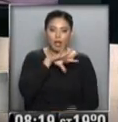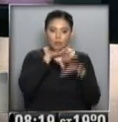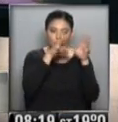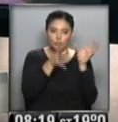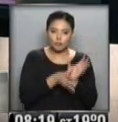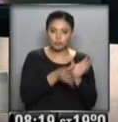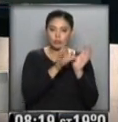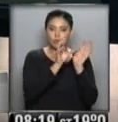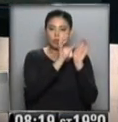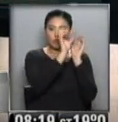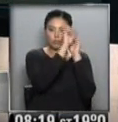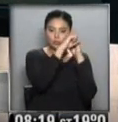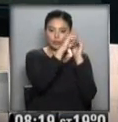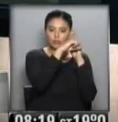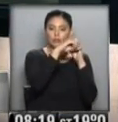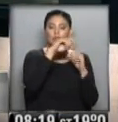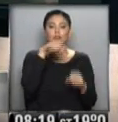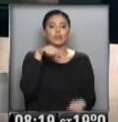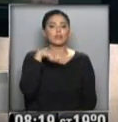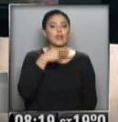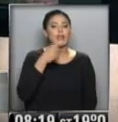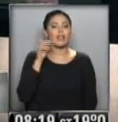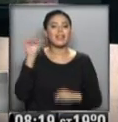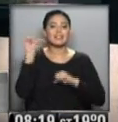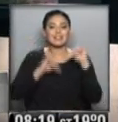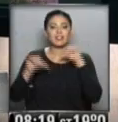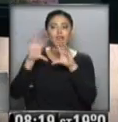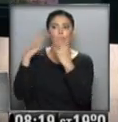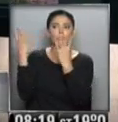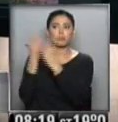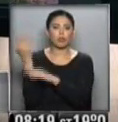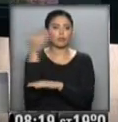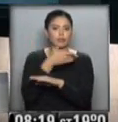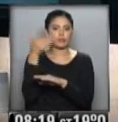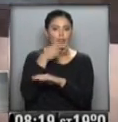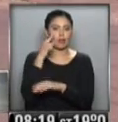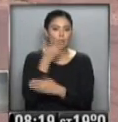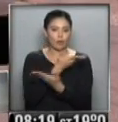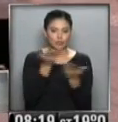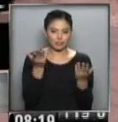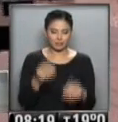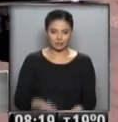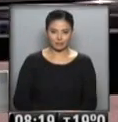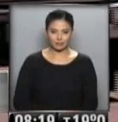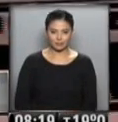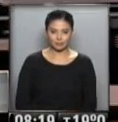observatorio astronómico al cual acuden científicos de todo el mundo. Vamos a conocerlo.